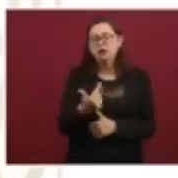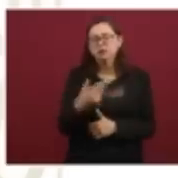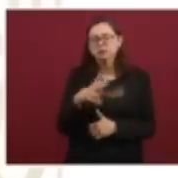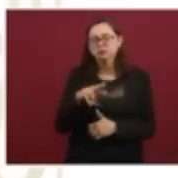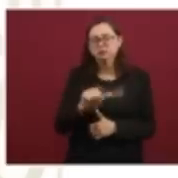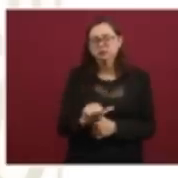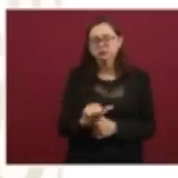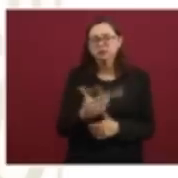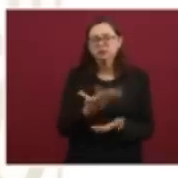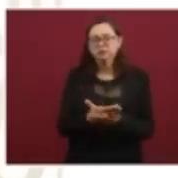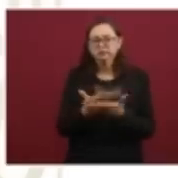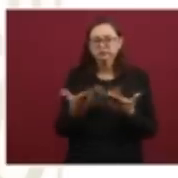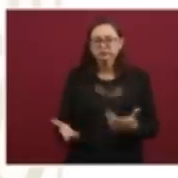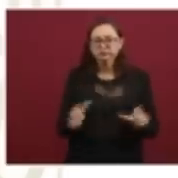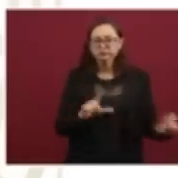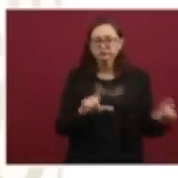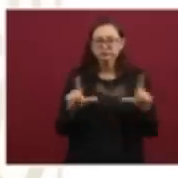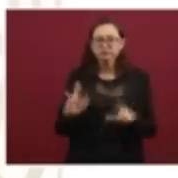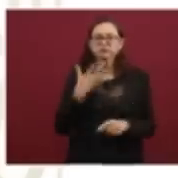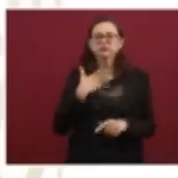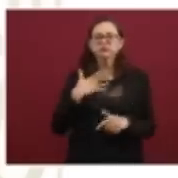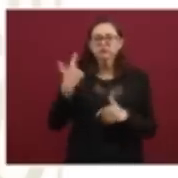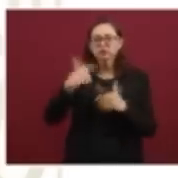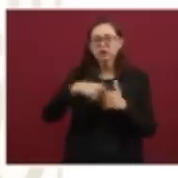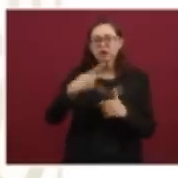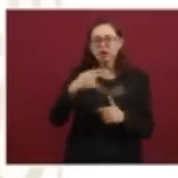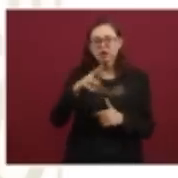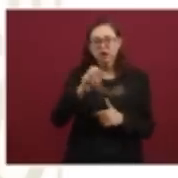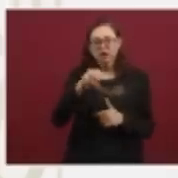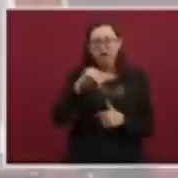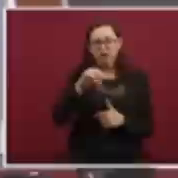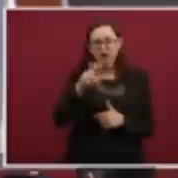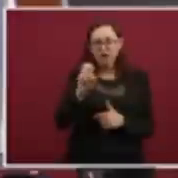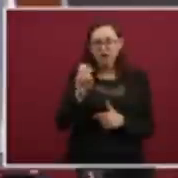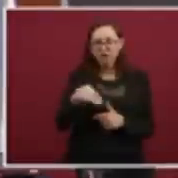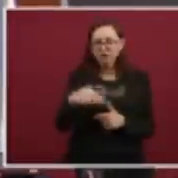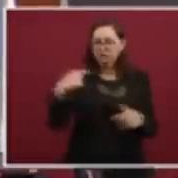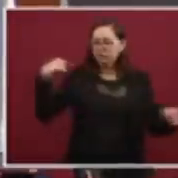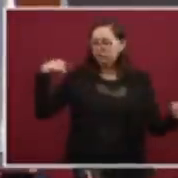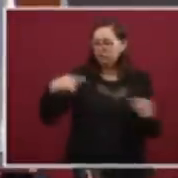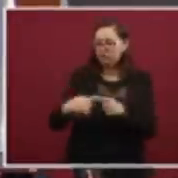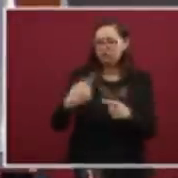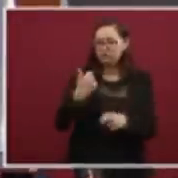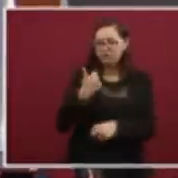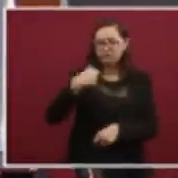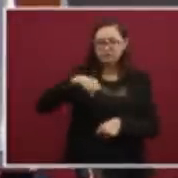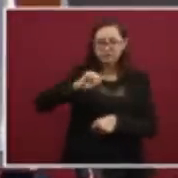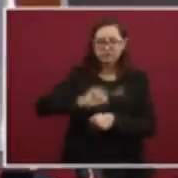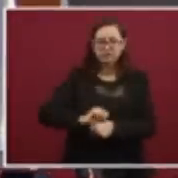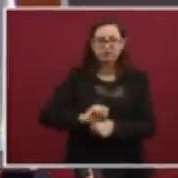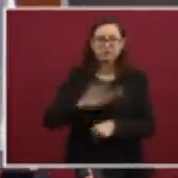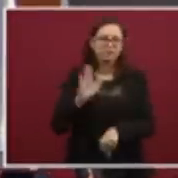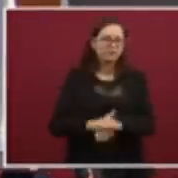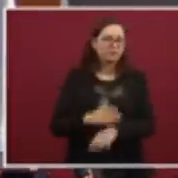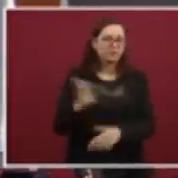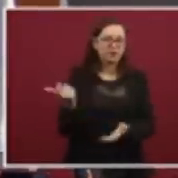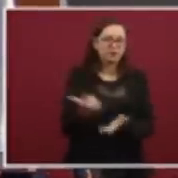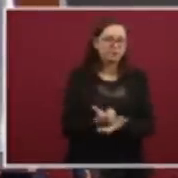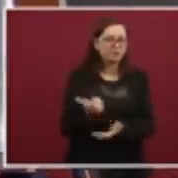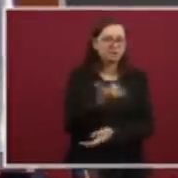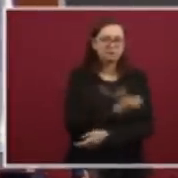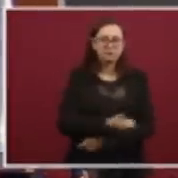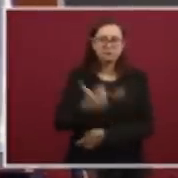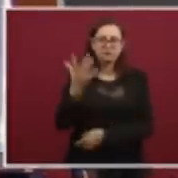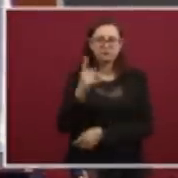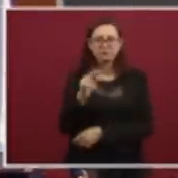gasolina premium, en donde se ha mantenido por 6 semanas en los primeros lugares del combustible más caro